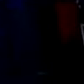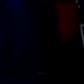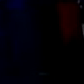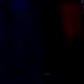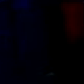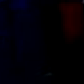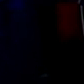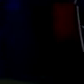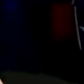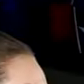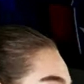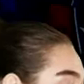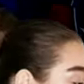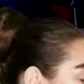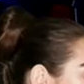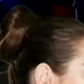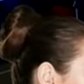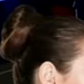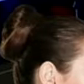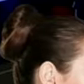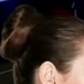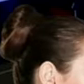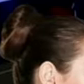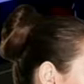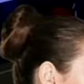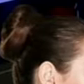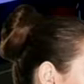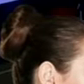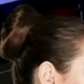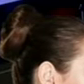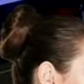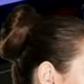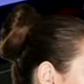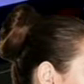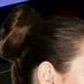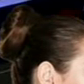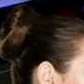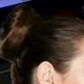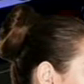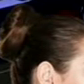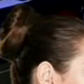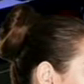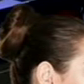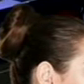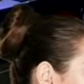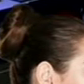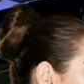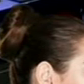entrega informativa, pero enseguida seguiremos informando en Aquí en Vivo. Nos vemos en unos instantes.